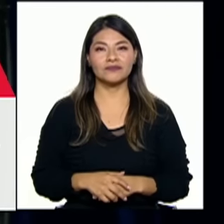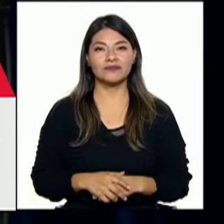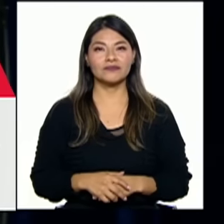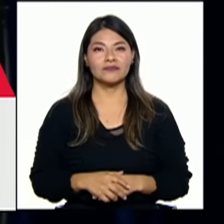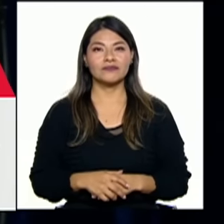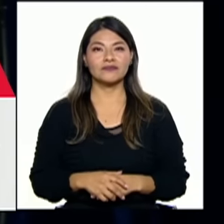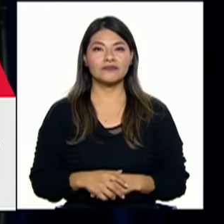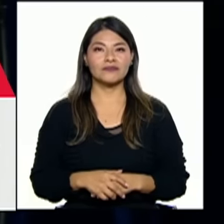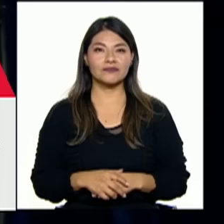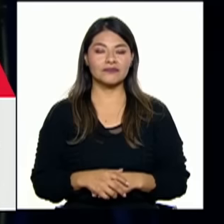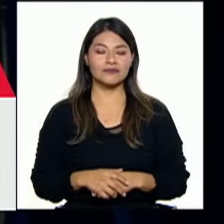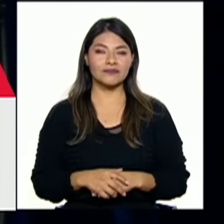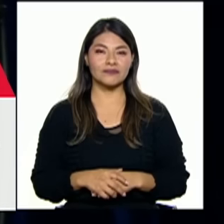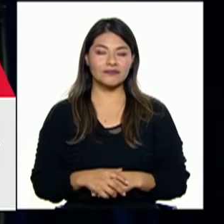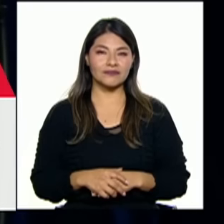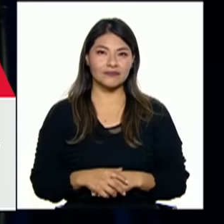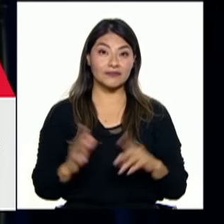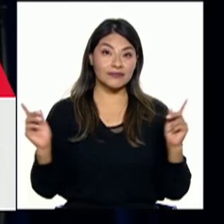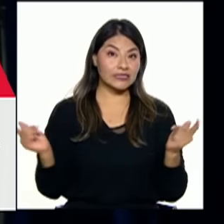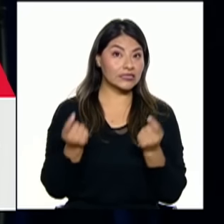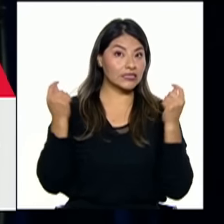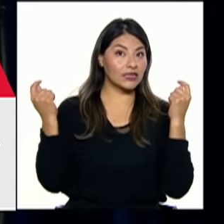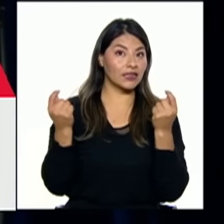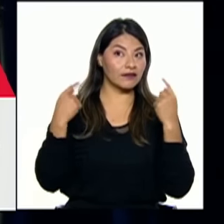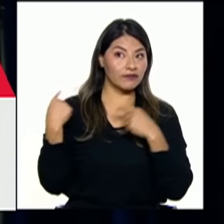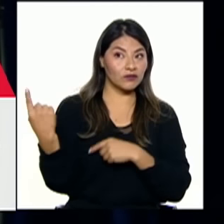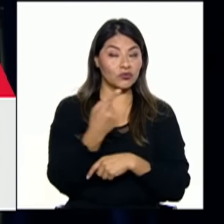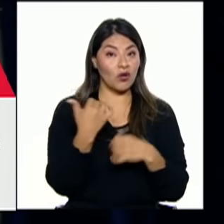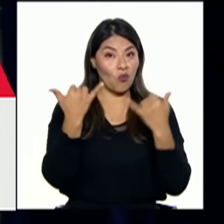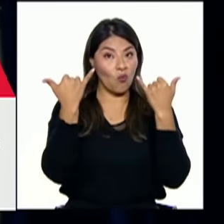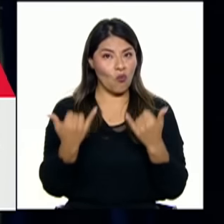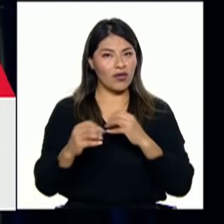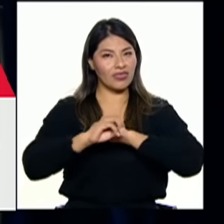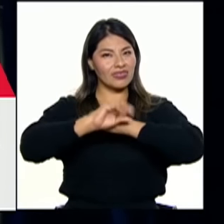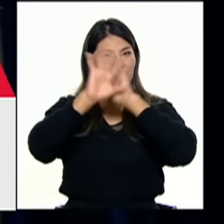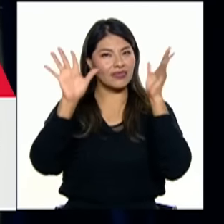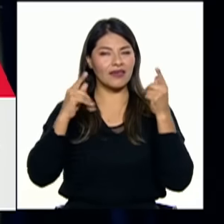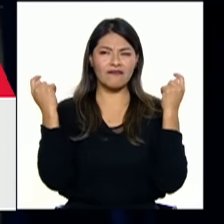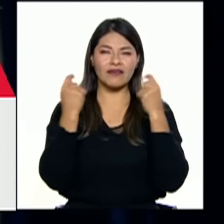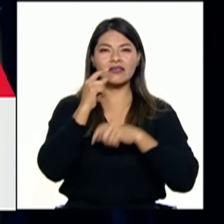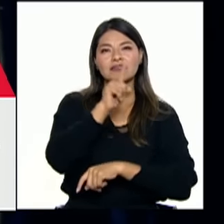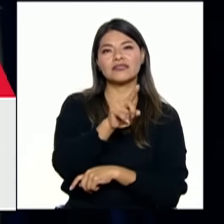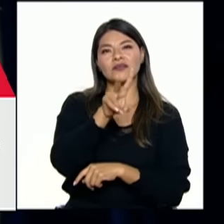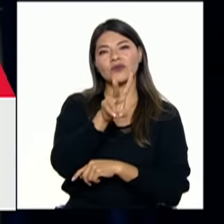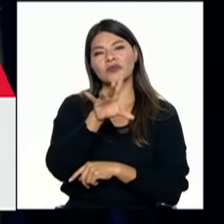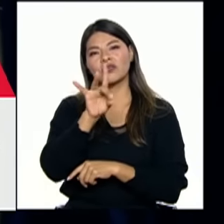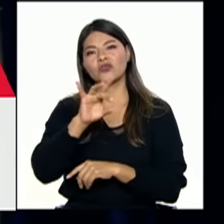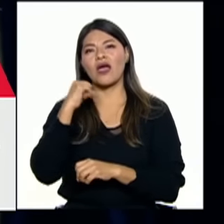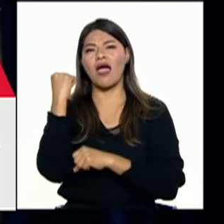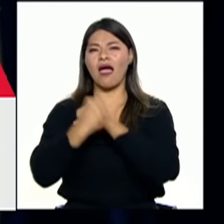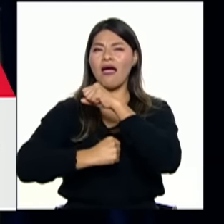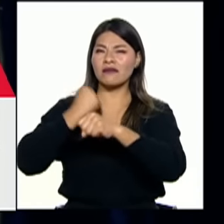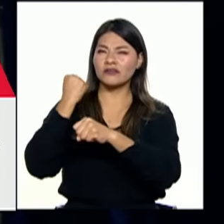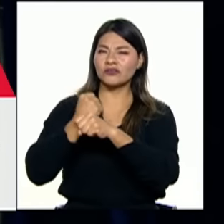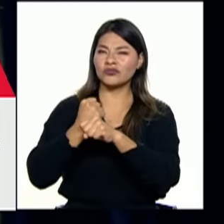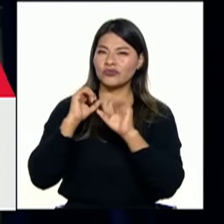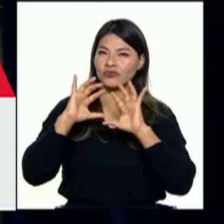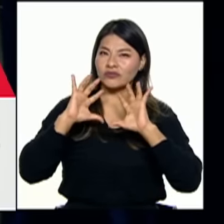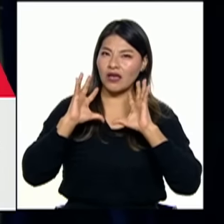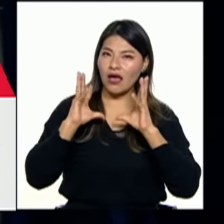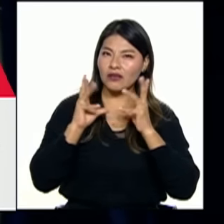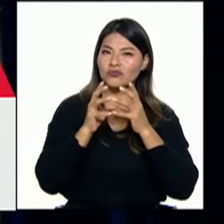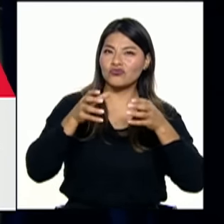Celebrar con ustedes el Día de la Industria y el 128 aniversario de la Sociedad Nacional